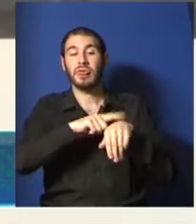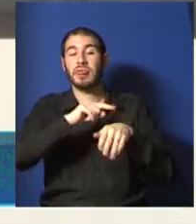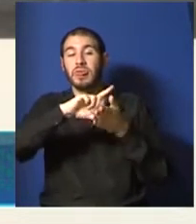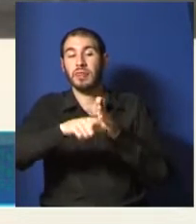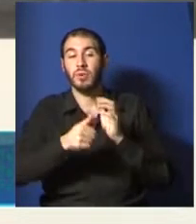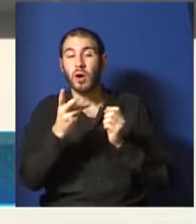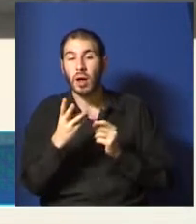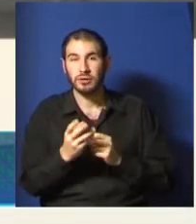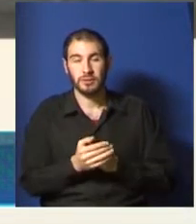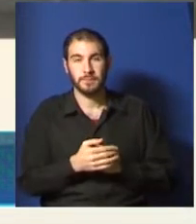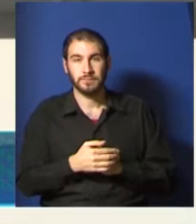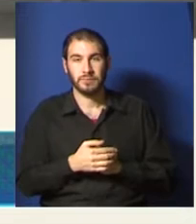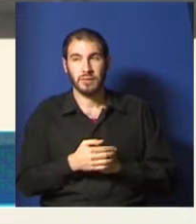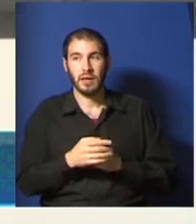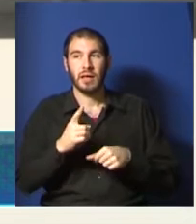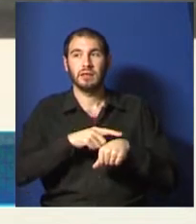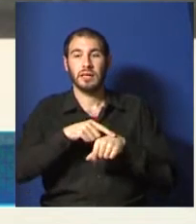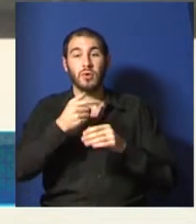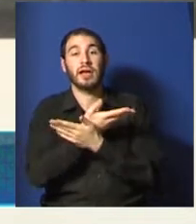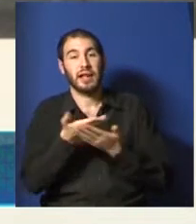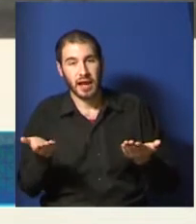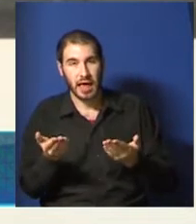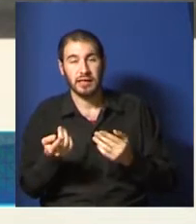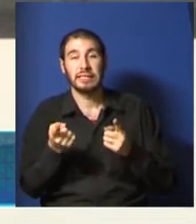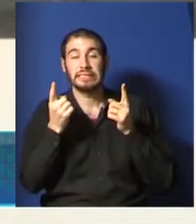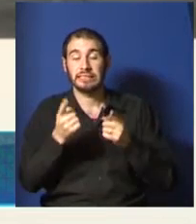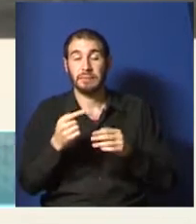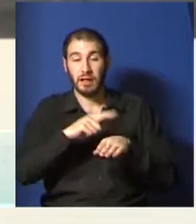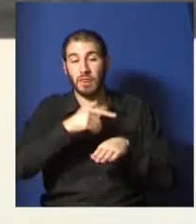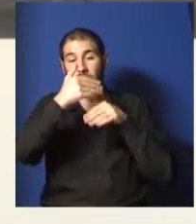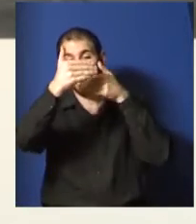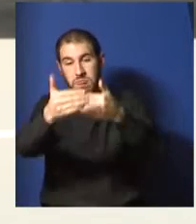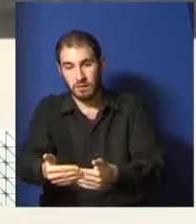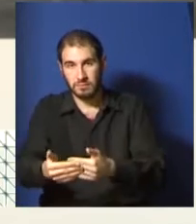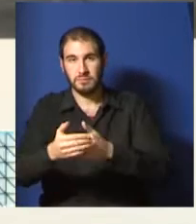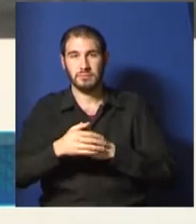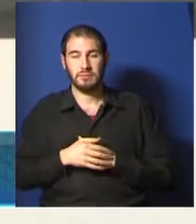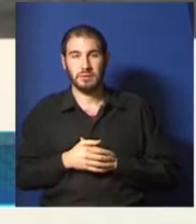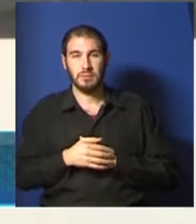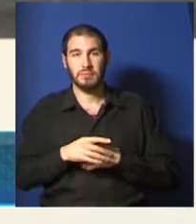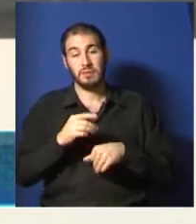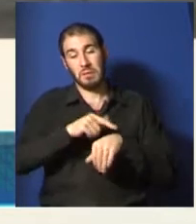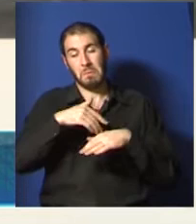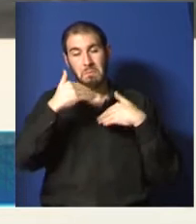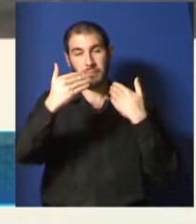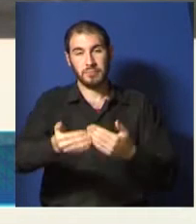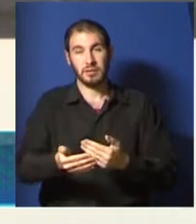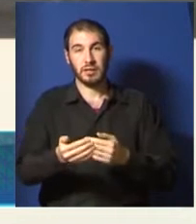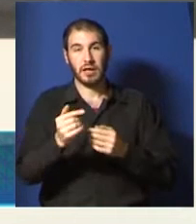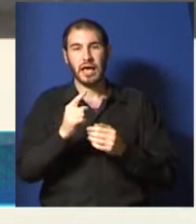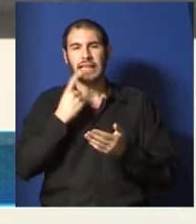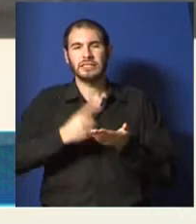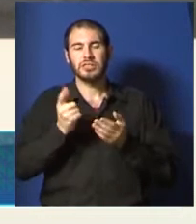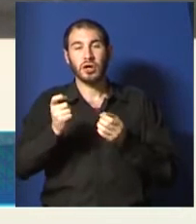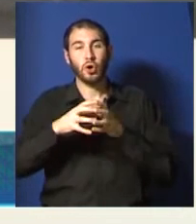plazos, que los plazos sean generales, que a su vez la prórroga, ¿no es cierto?, la prórroga no la disponga la